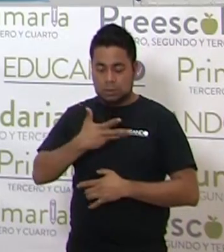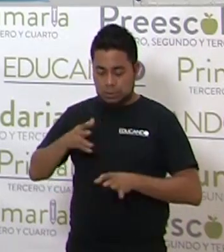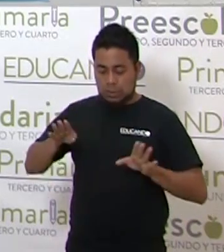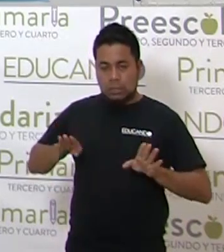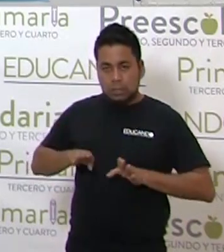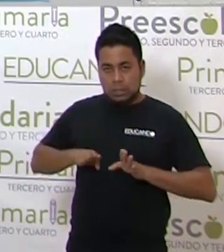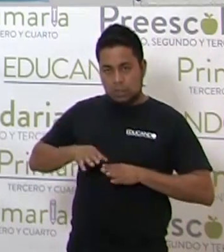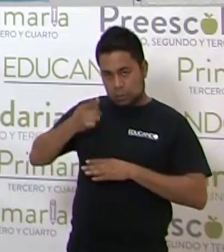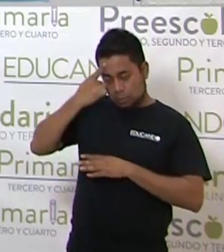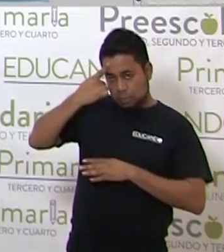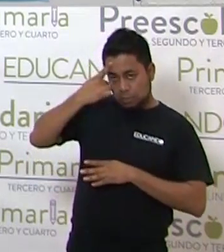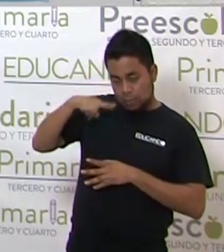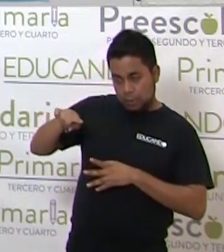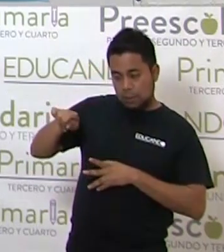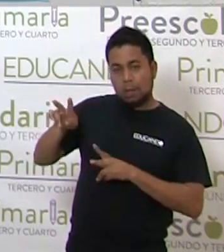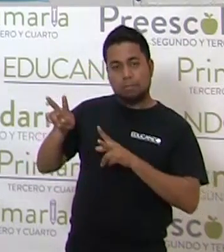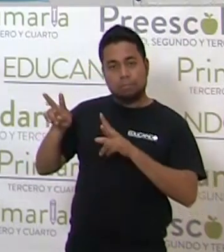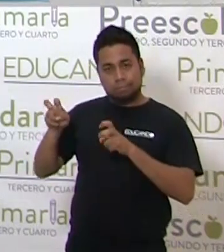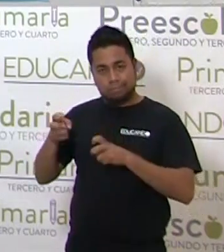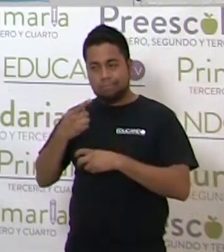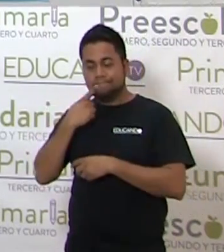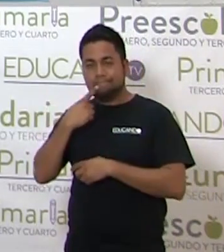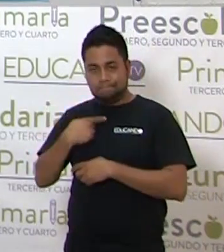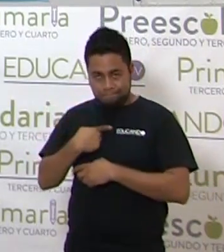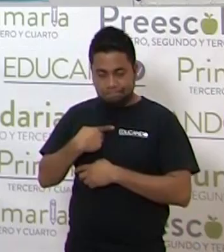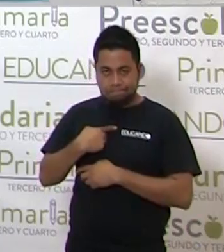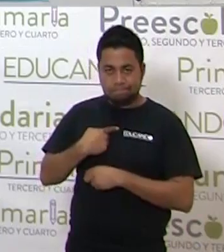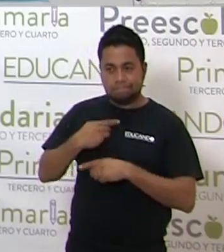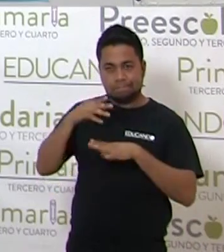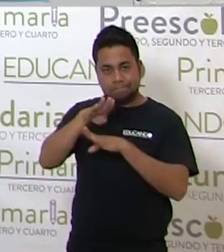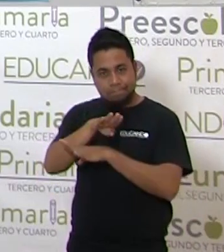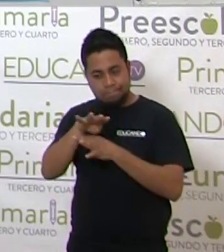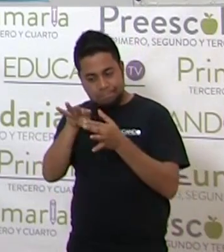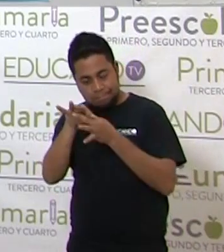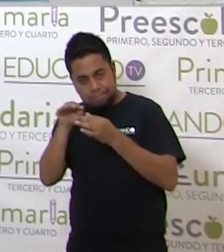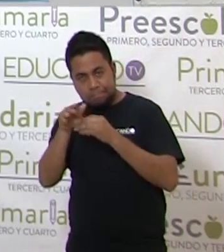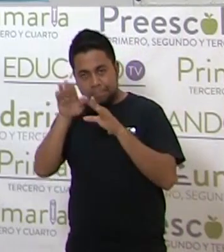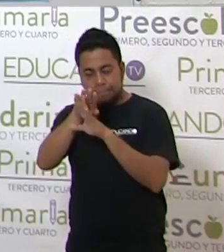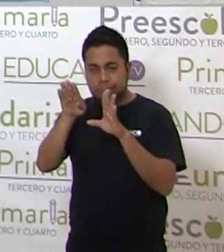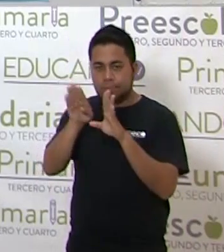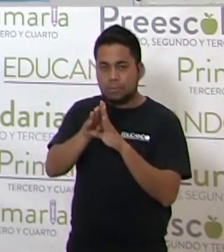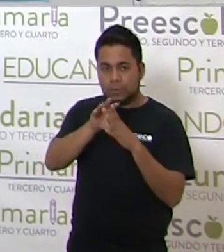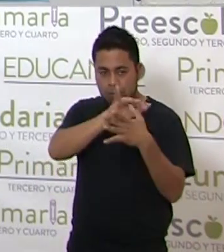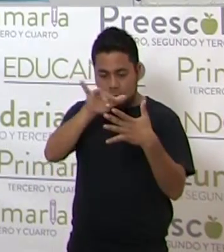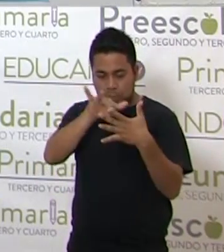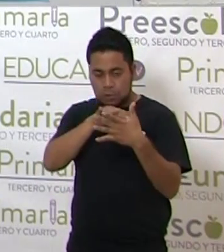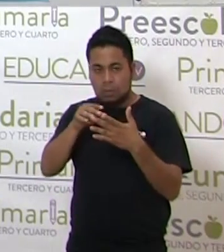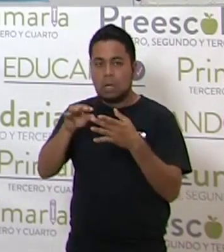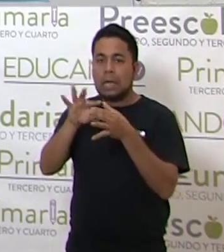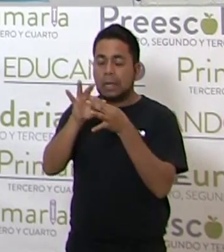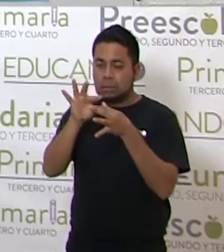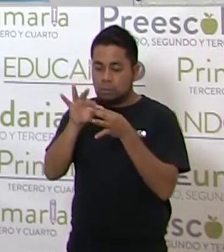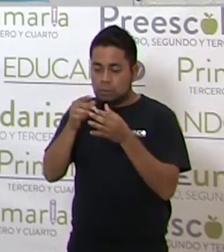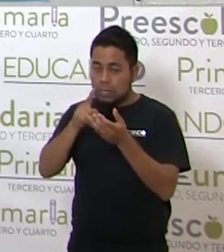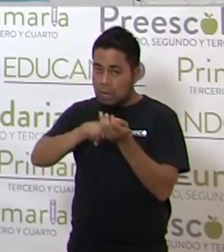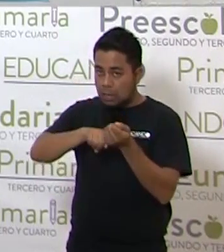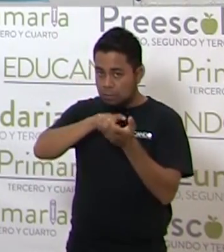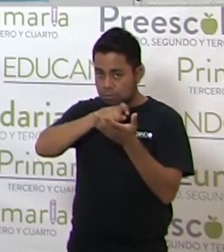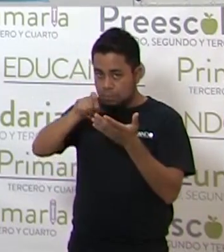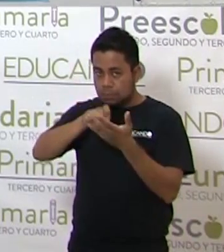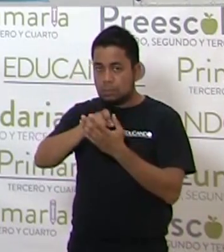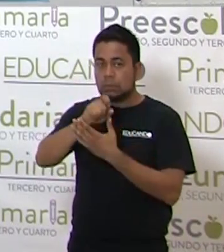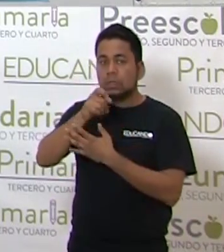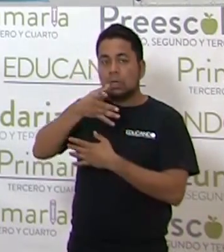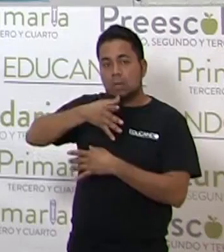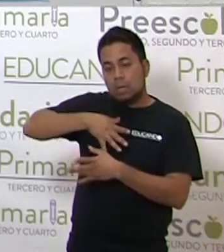características de este texto que nos dice, que nos da luces de cómo debe ser un texto expositivo. Y lo encontramos en